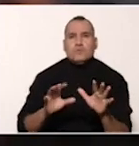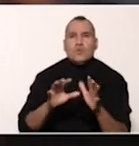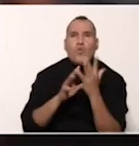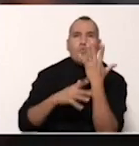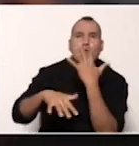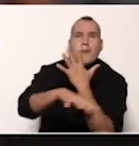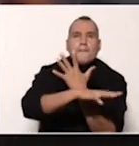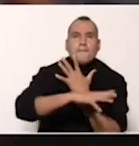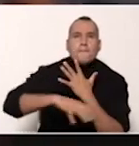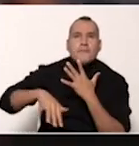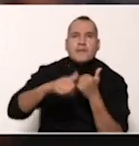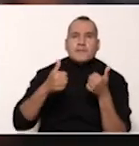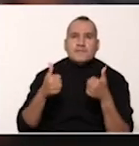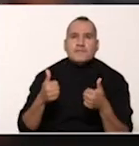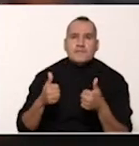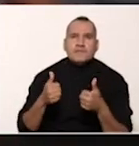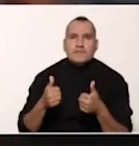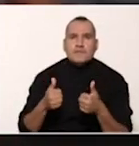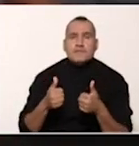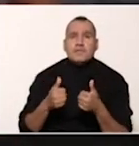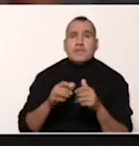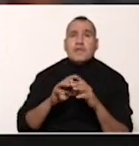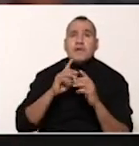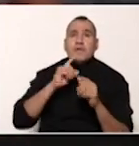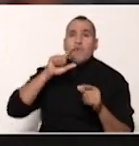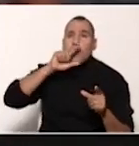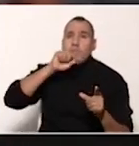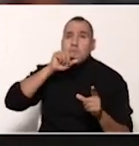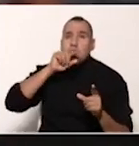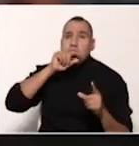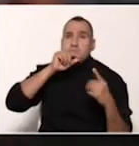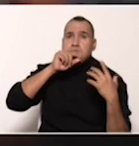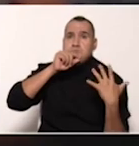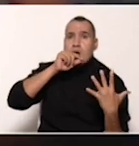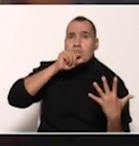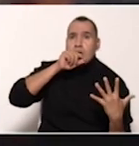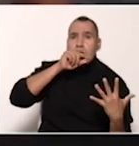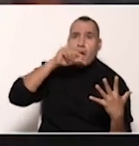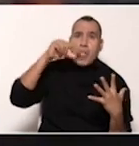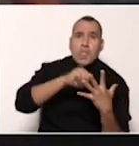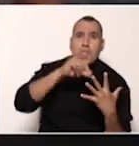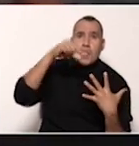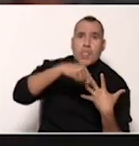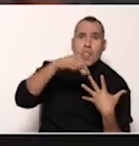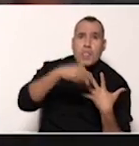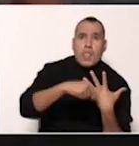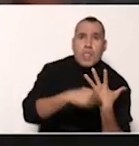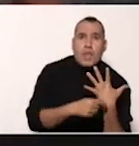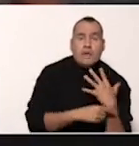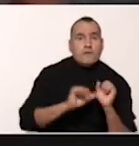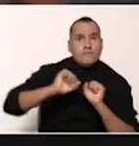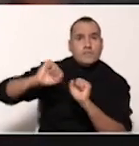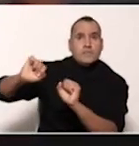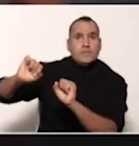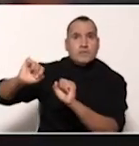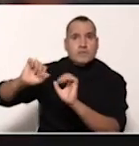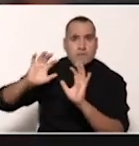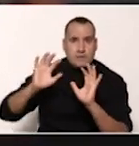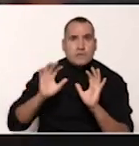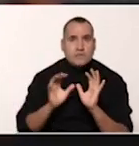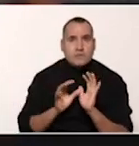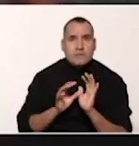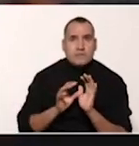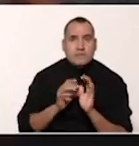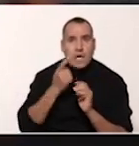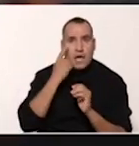plántulas, evitar que los pájaros u otros animales ataquen nuestro cantero. Es importante realizar